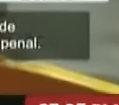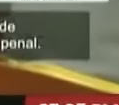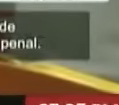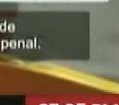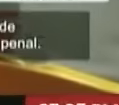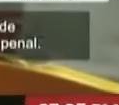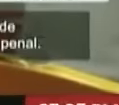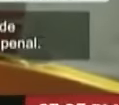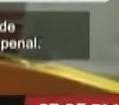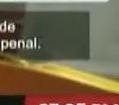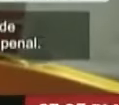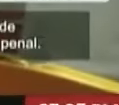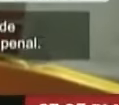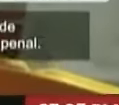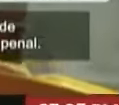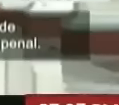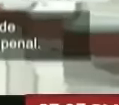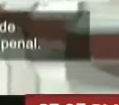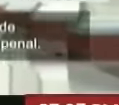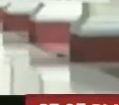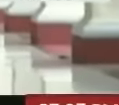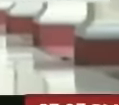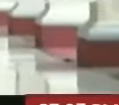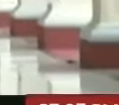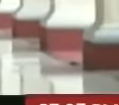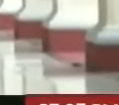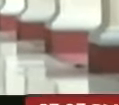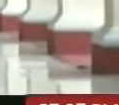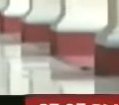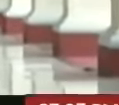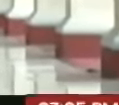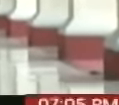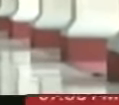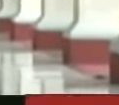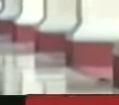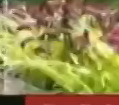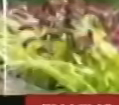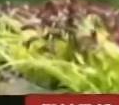gobierno bolivariano y la institución penal.